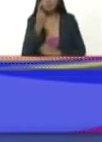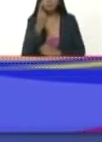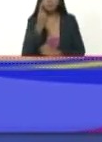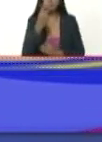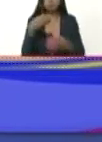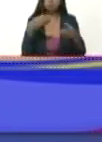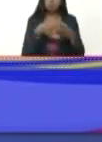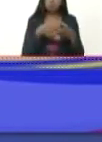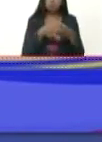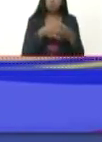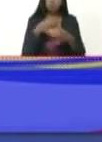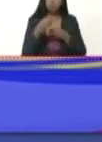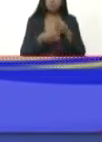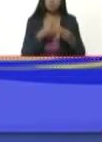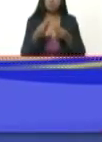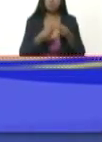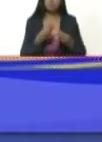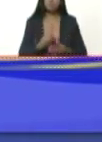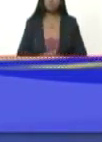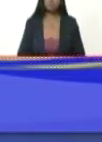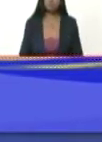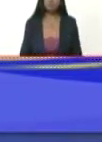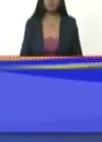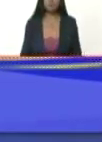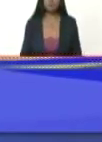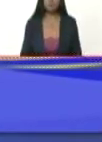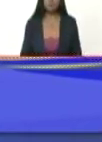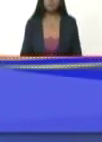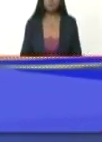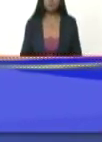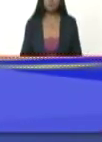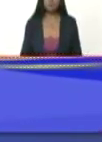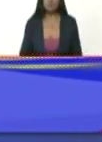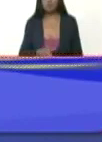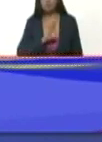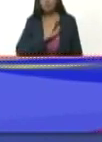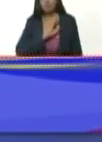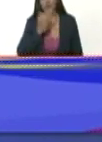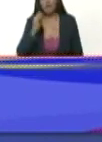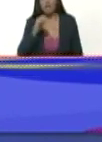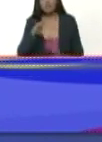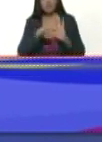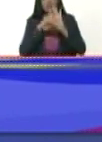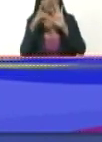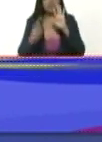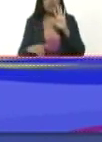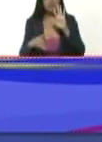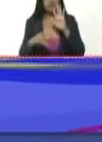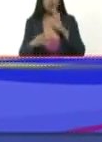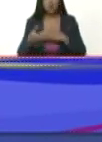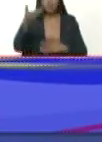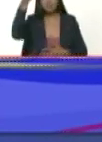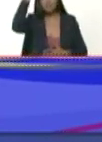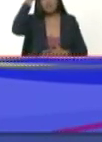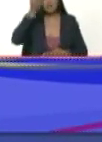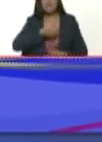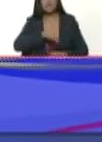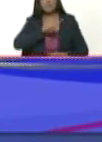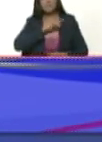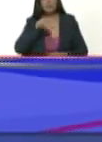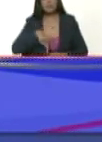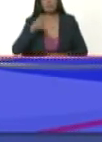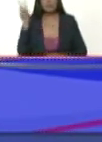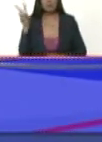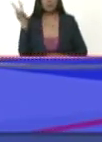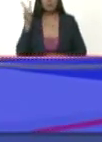Junta de Conservación de los Derechos del Rey de España en